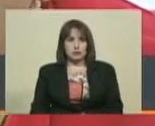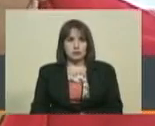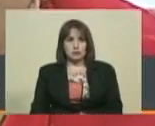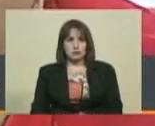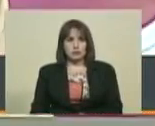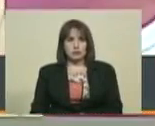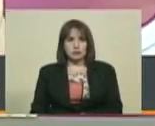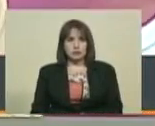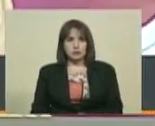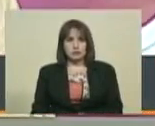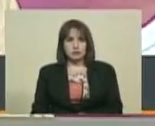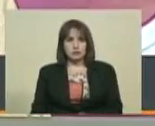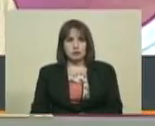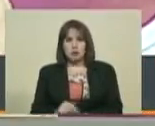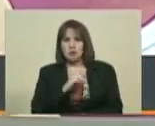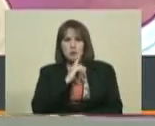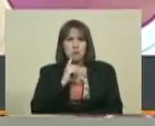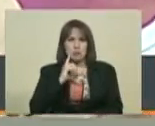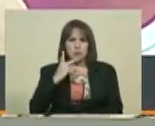Esquisto.